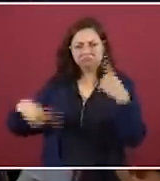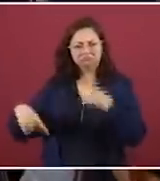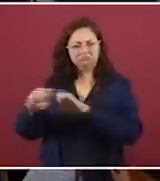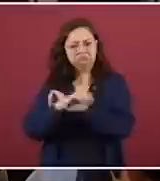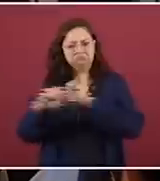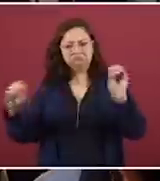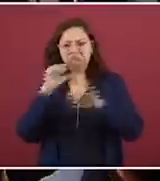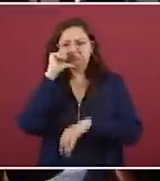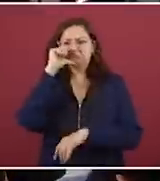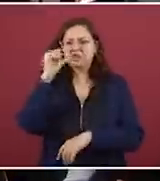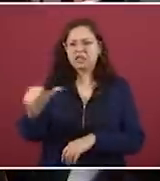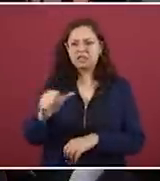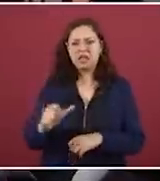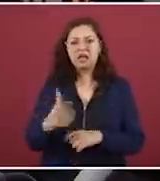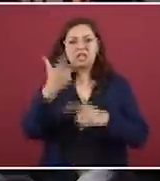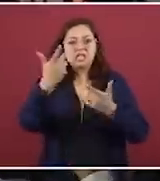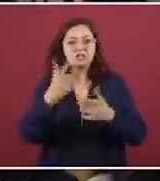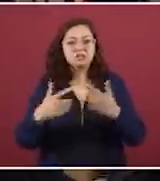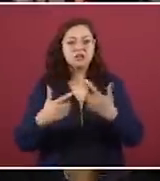contratamos bots,